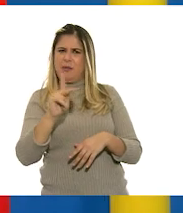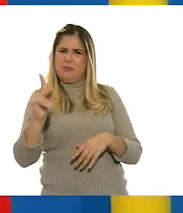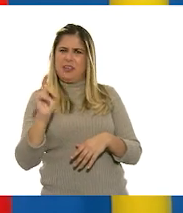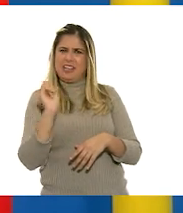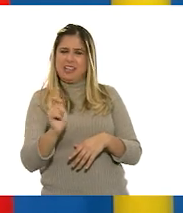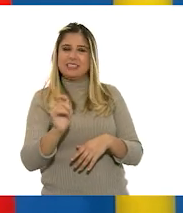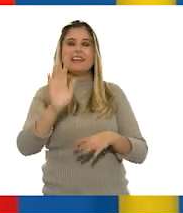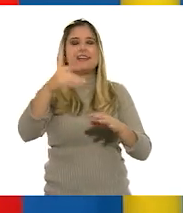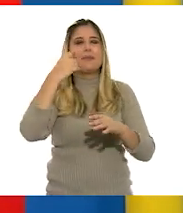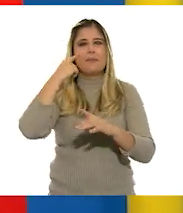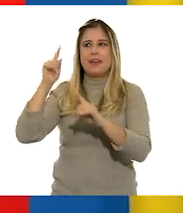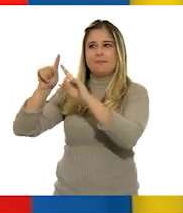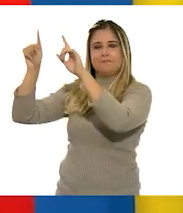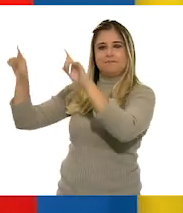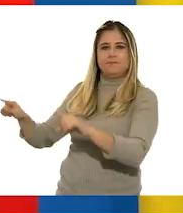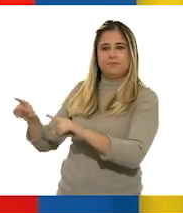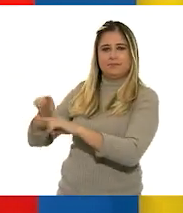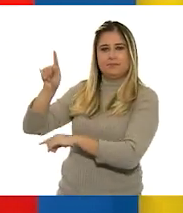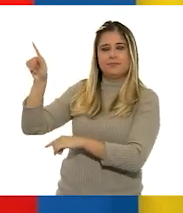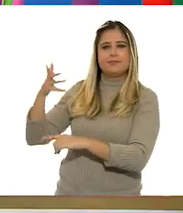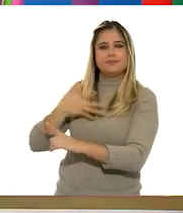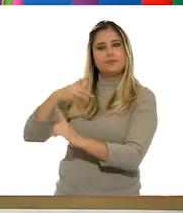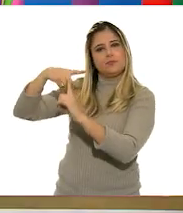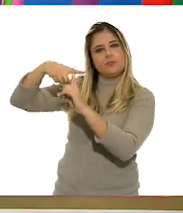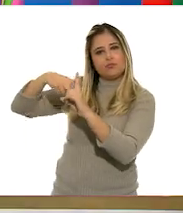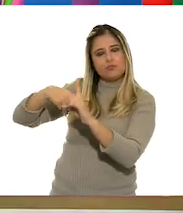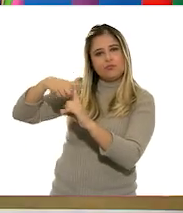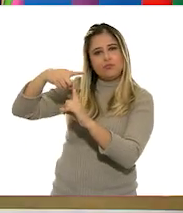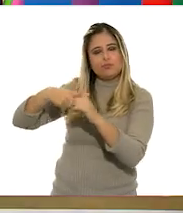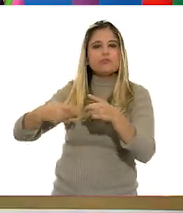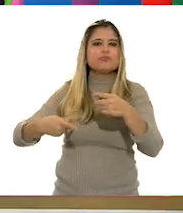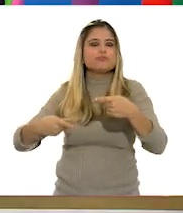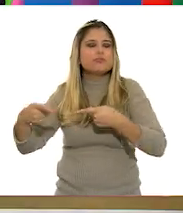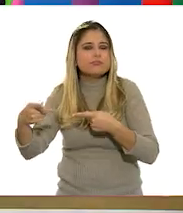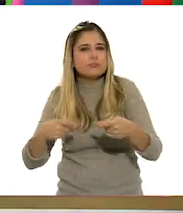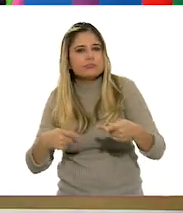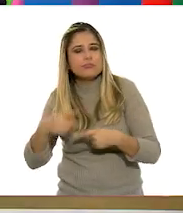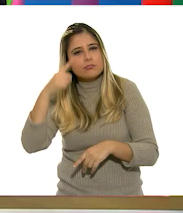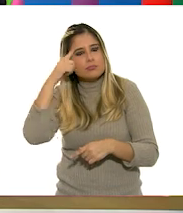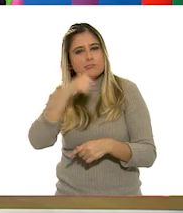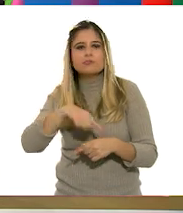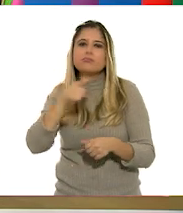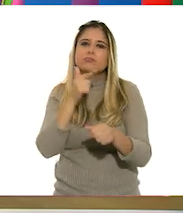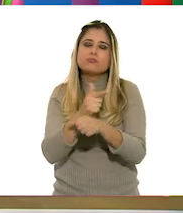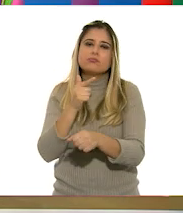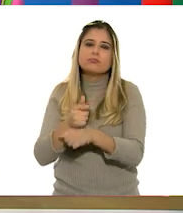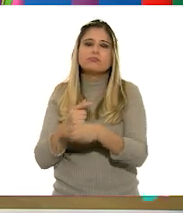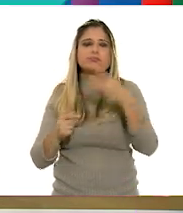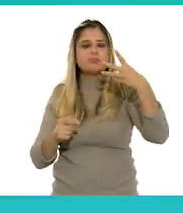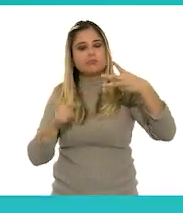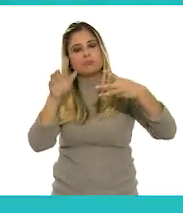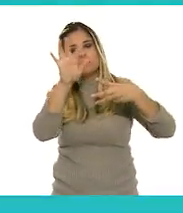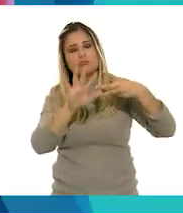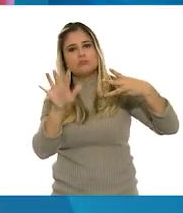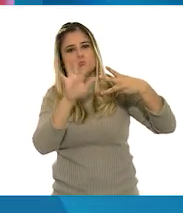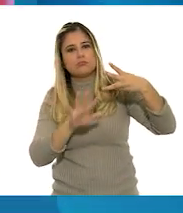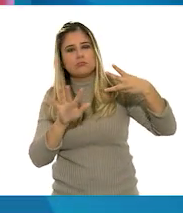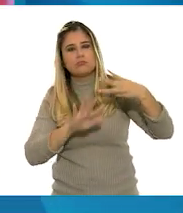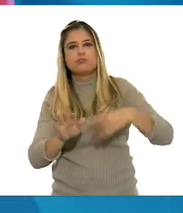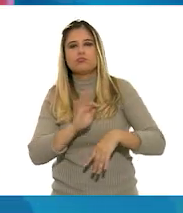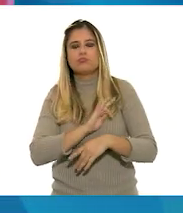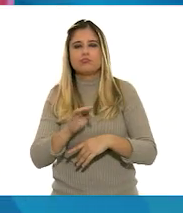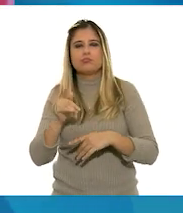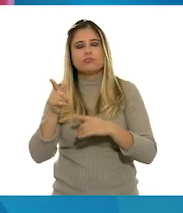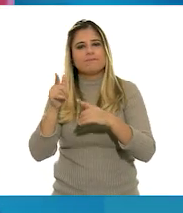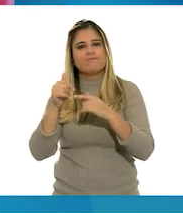en el pizarrón ya tenemos pegado un termómetro, Ajá. donde identificaremos las 3 zonas donde se pueden